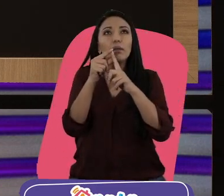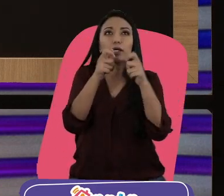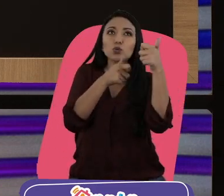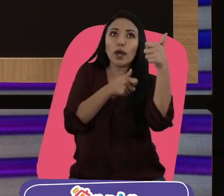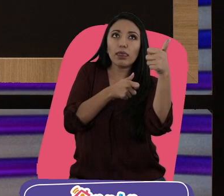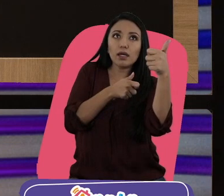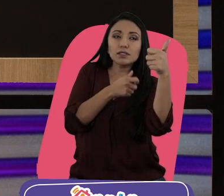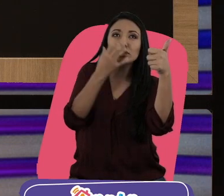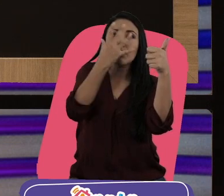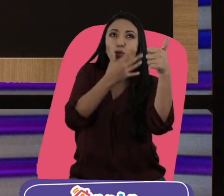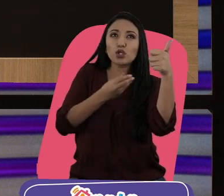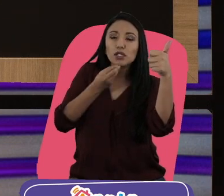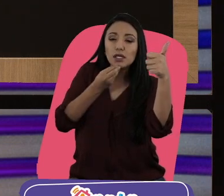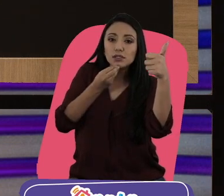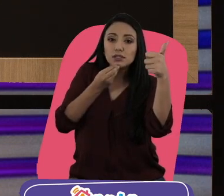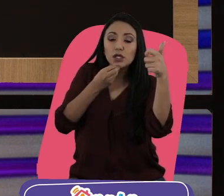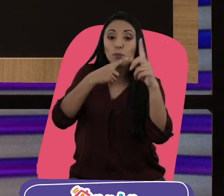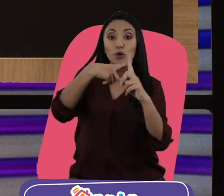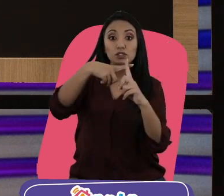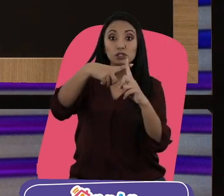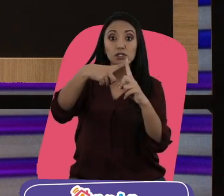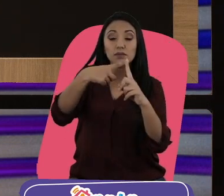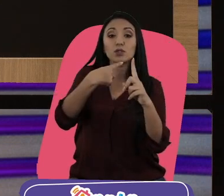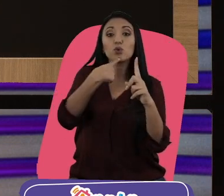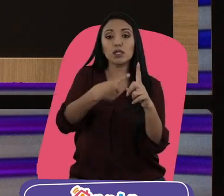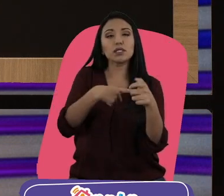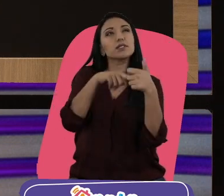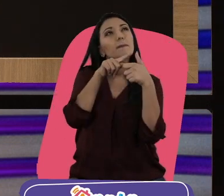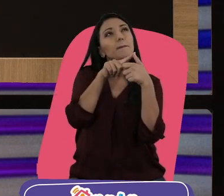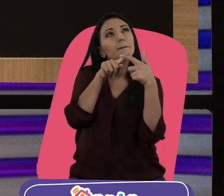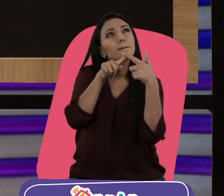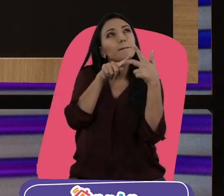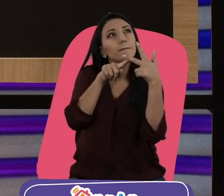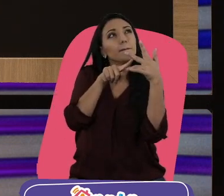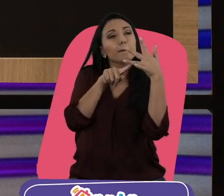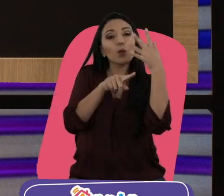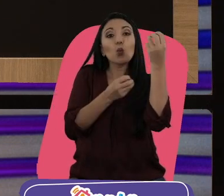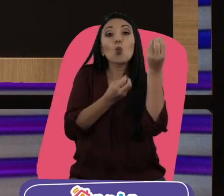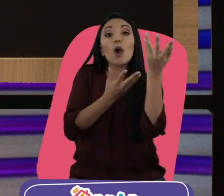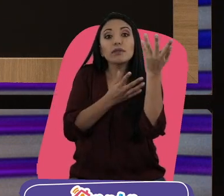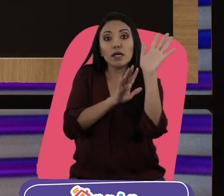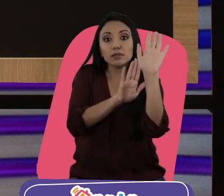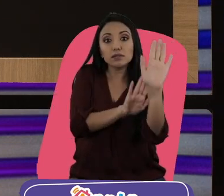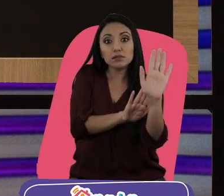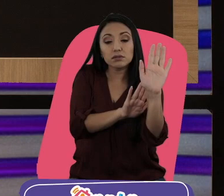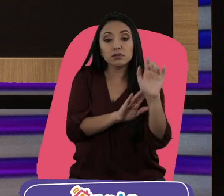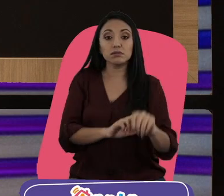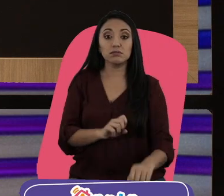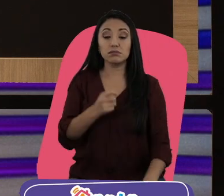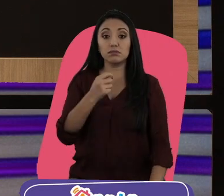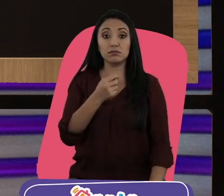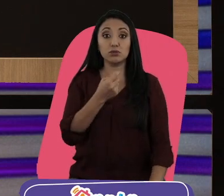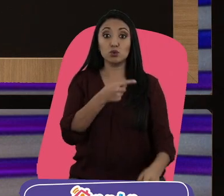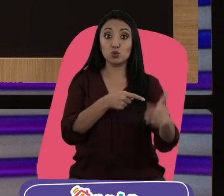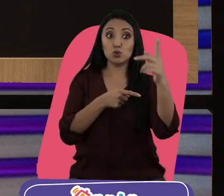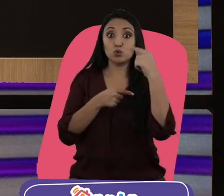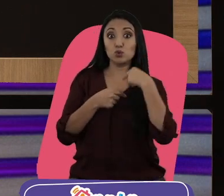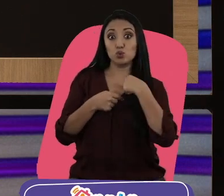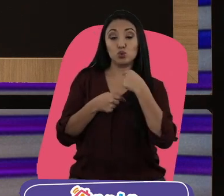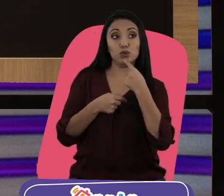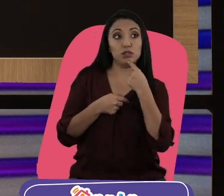buenas, bonitas y positivas has escuchado? ¿Cuántas te las han dicho el día de